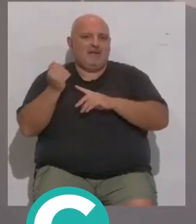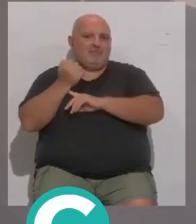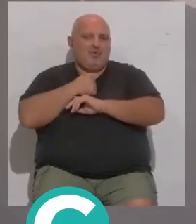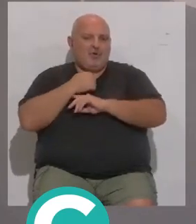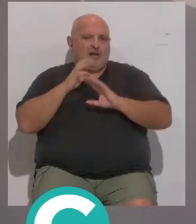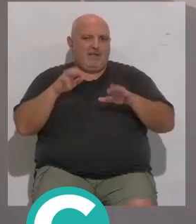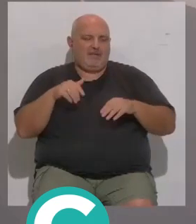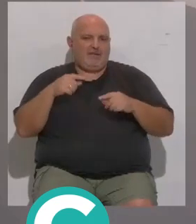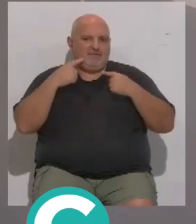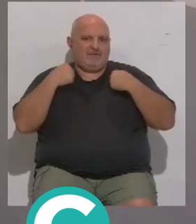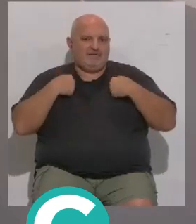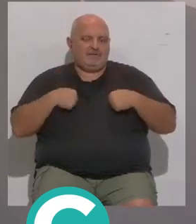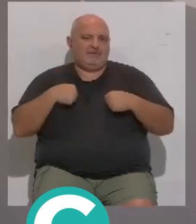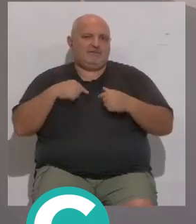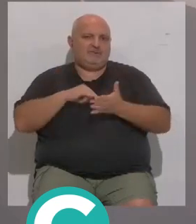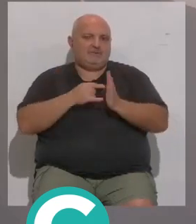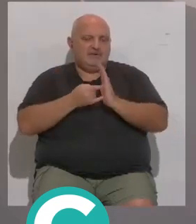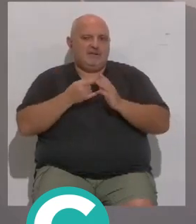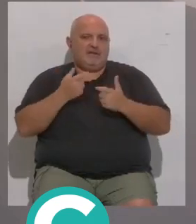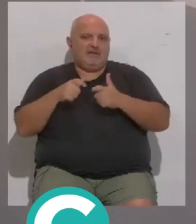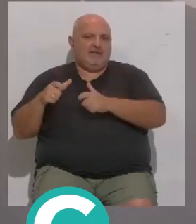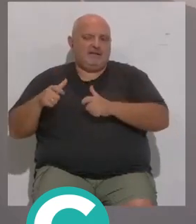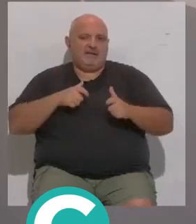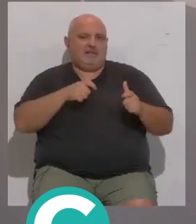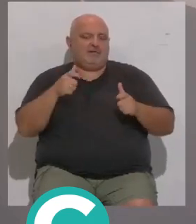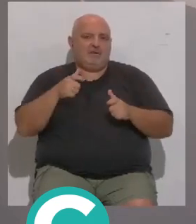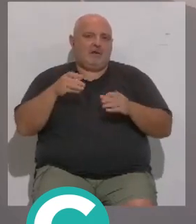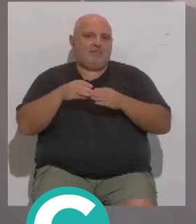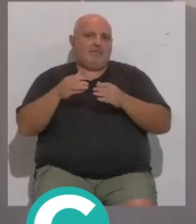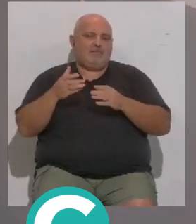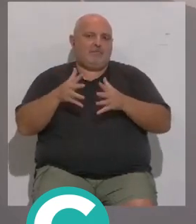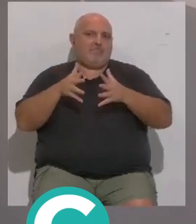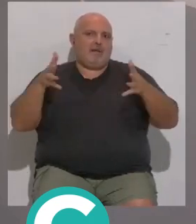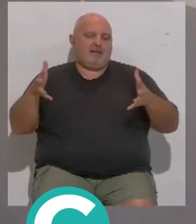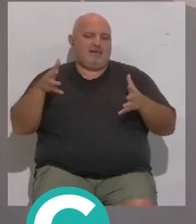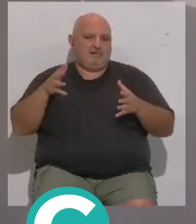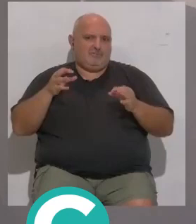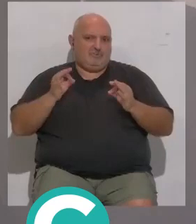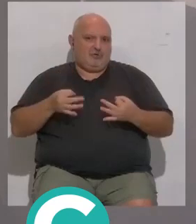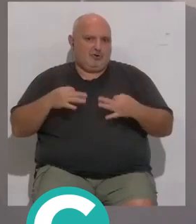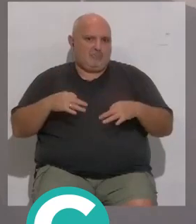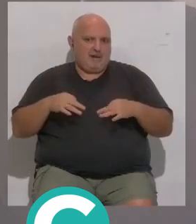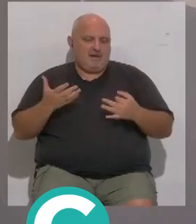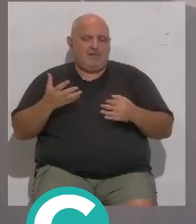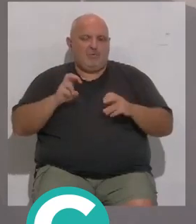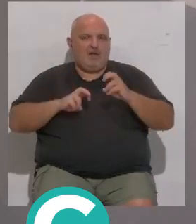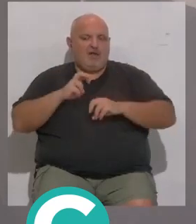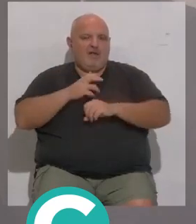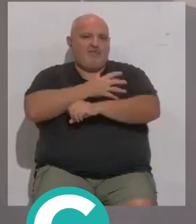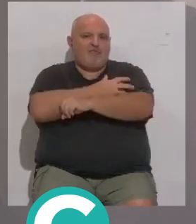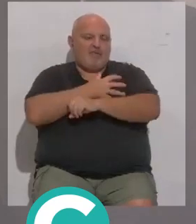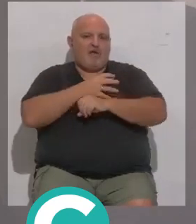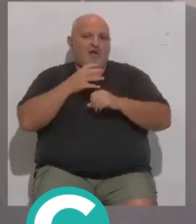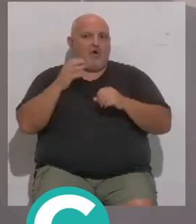al Cádiz físicamente, técnicamente, tácticamente y con plantillas muy superiores. Y entonces ahí tienes que sacar fuerza de flaqueza